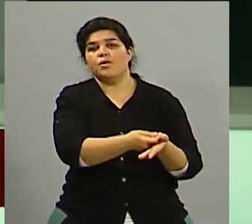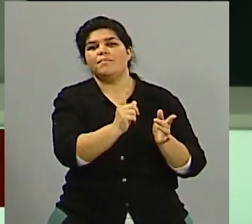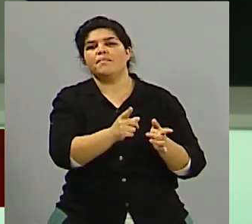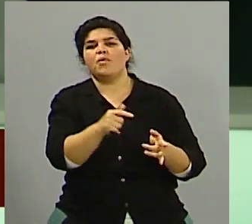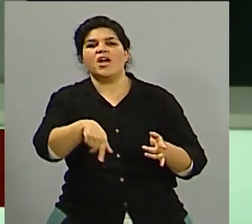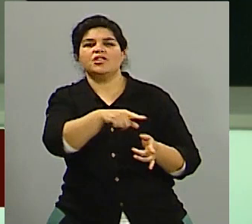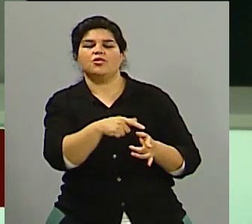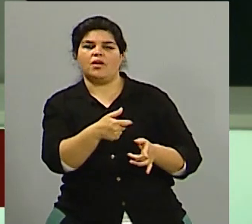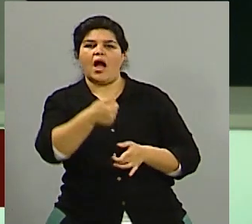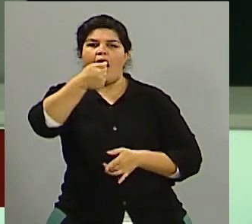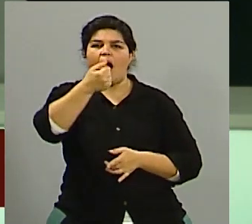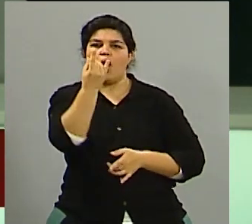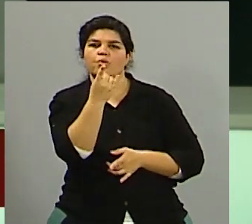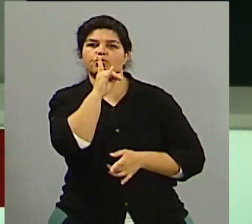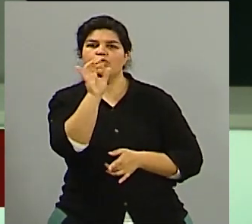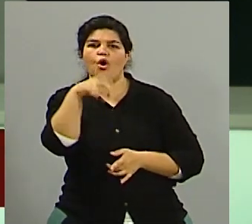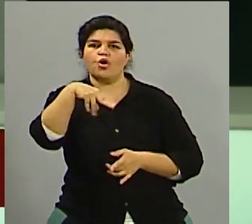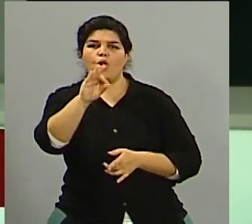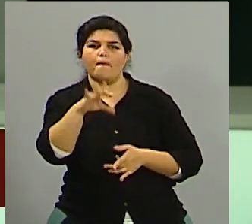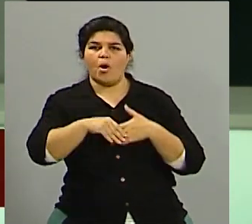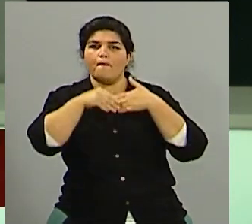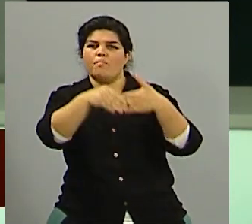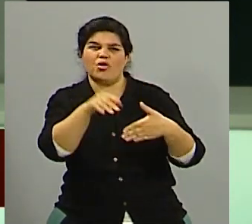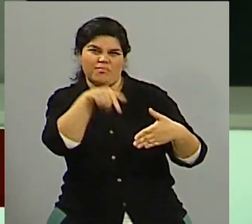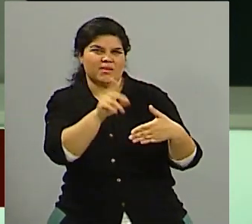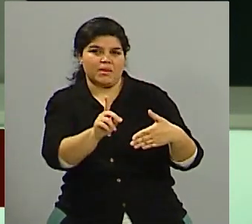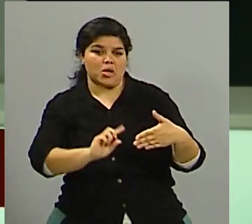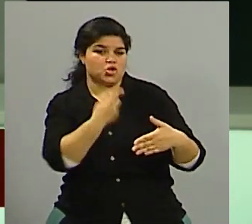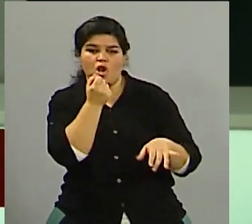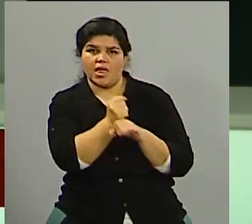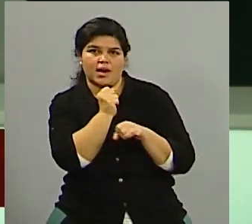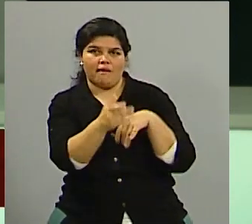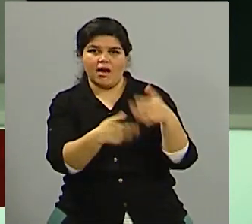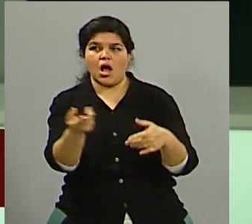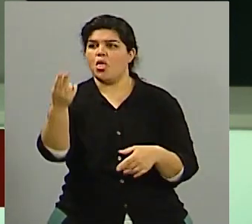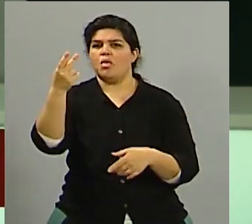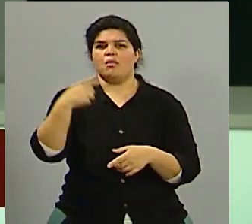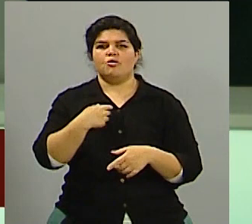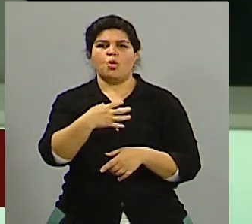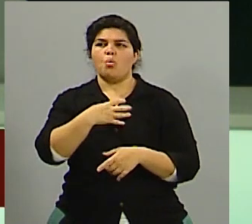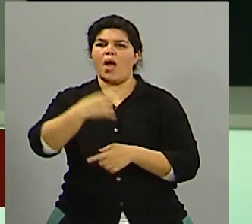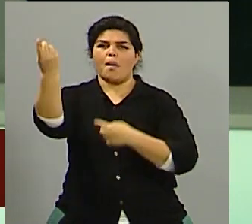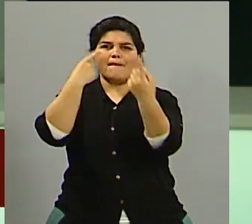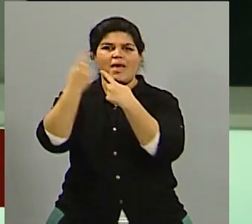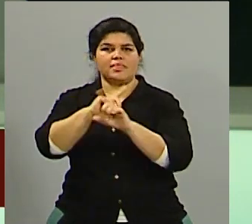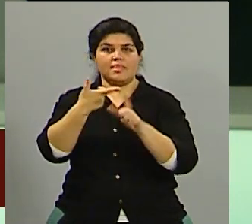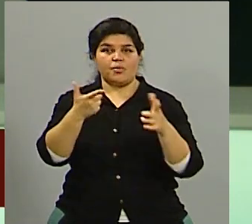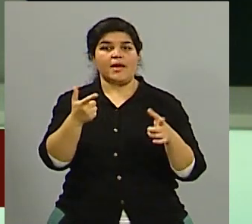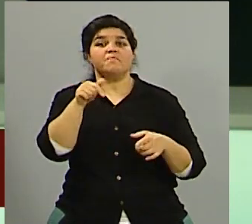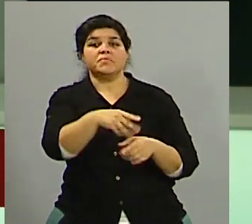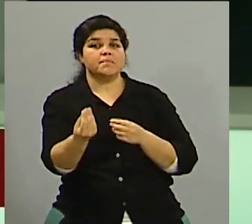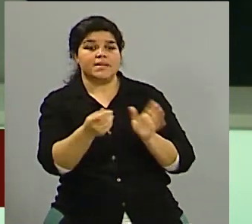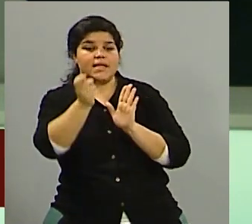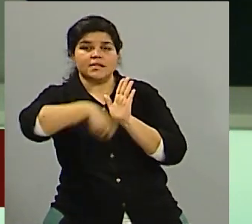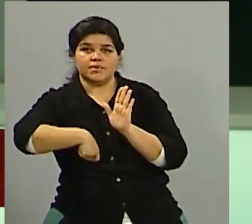Este plan de pago de deuda previsional lo que prevé es que se realiza el aporte como un trabajador en actividad. Claro. O sea, se